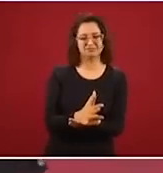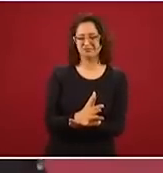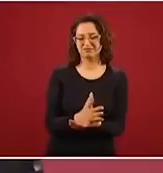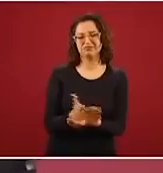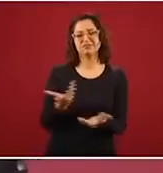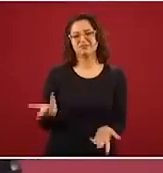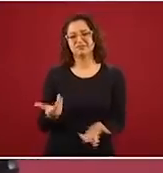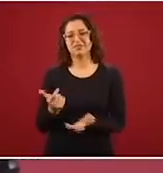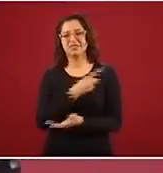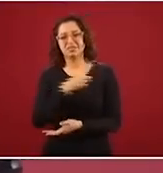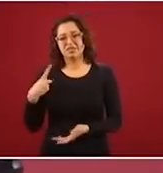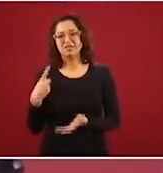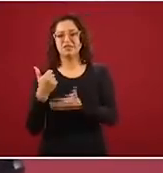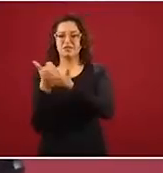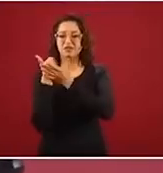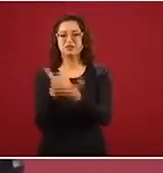Ayudan